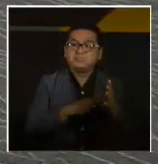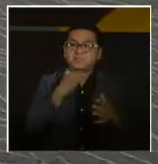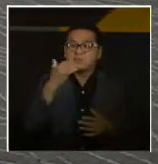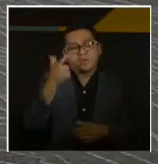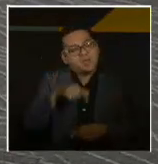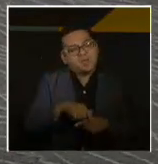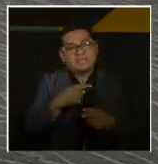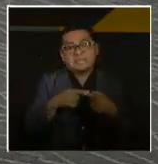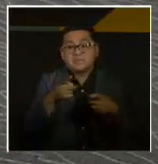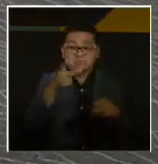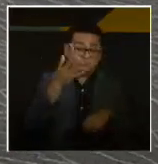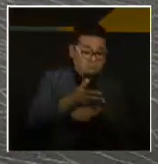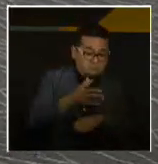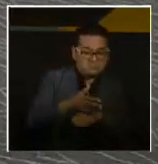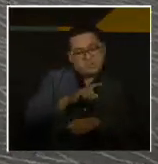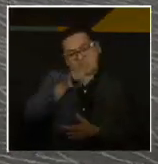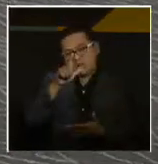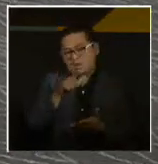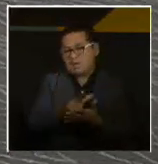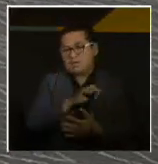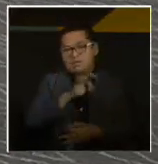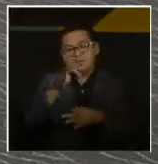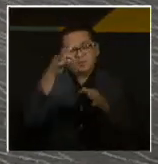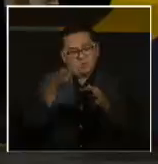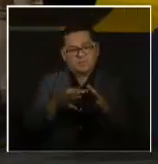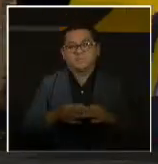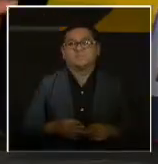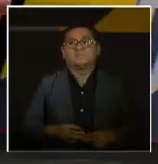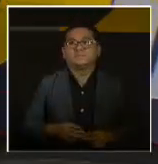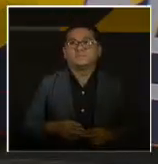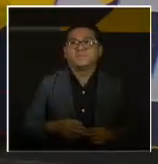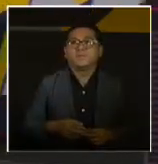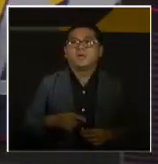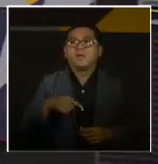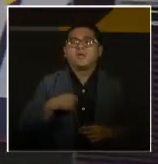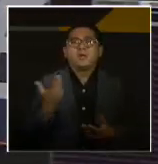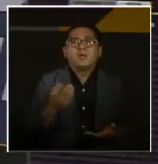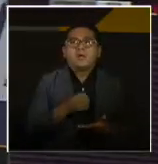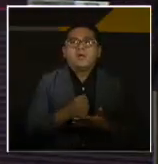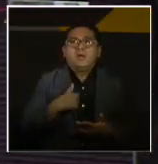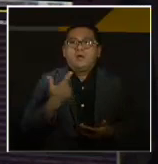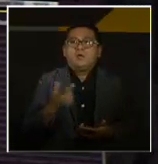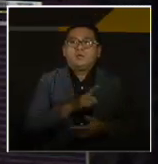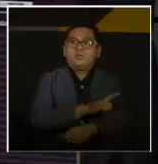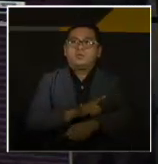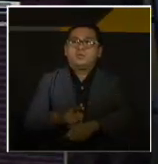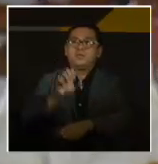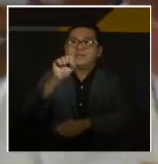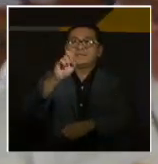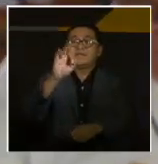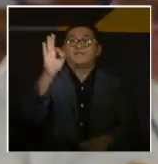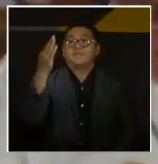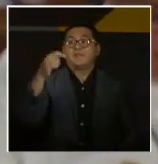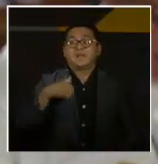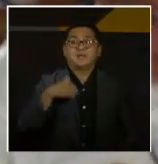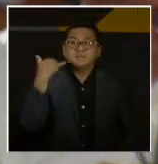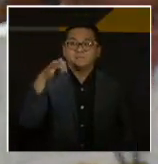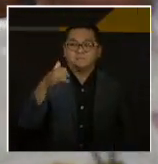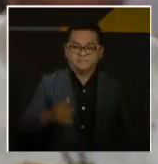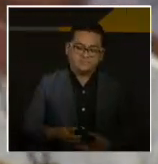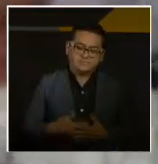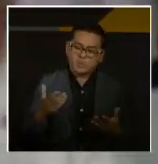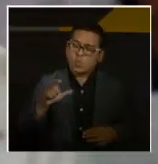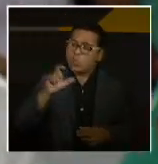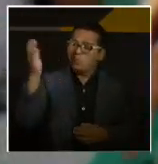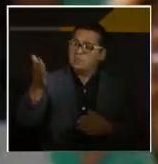que caiga quien caiga, se aplique la ley adecuadamente. Tuve la oportunidad de ser delegado de la SEP Federal en Yucatán